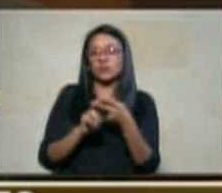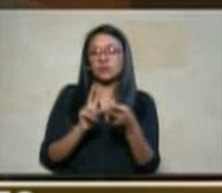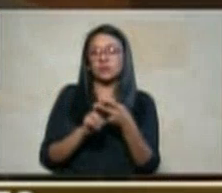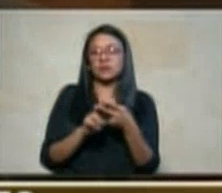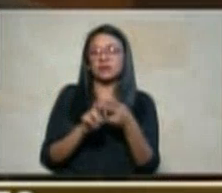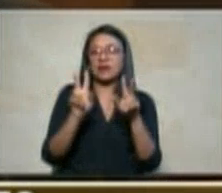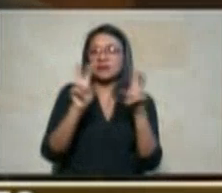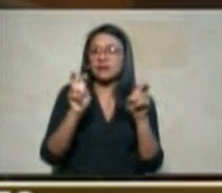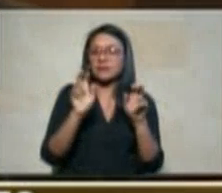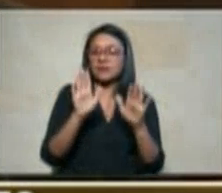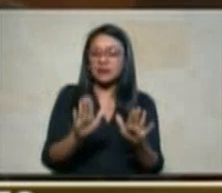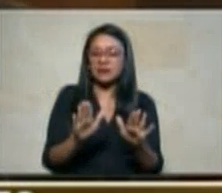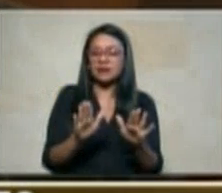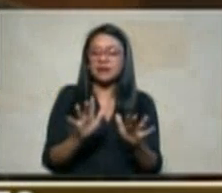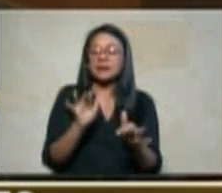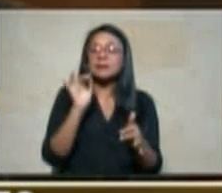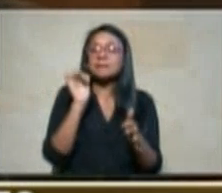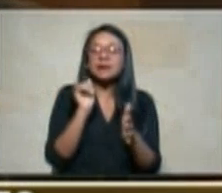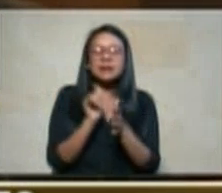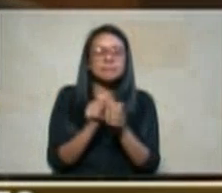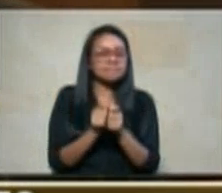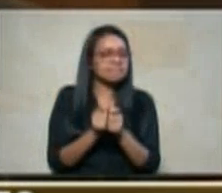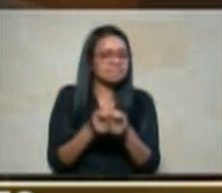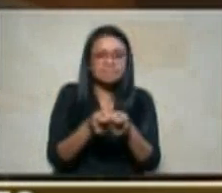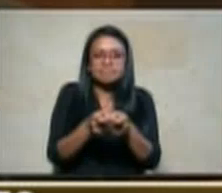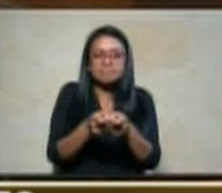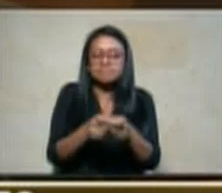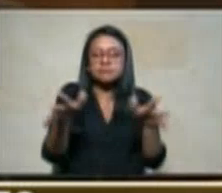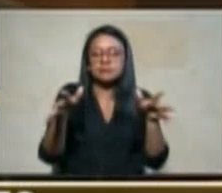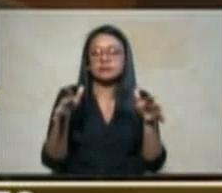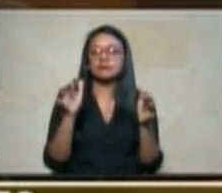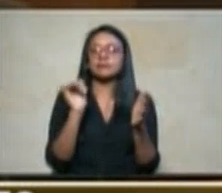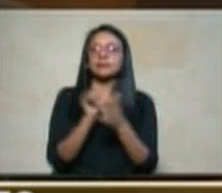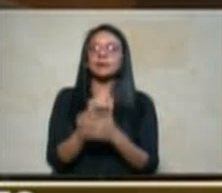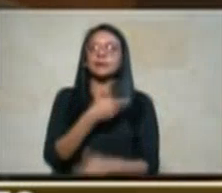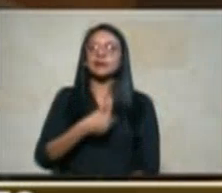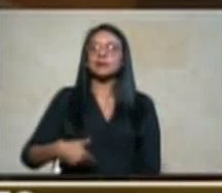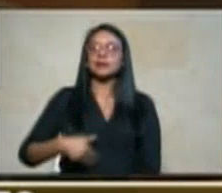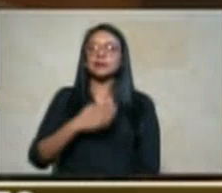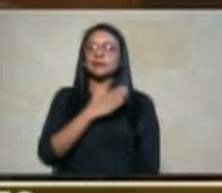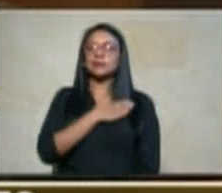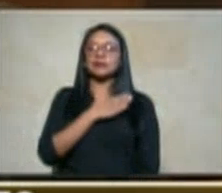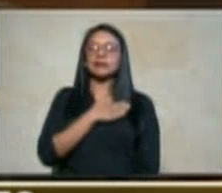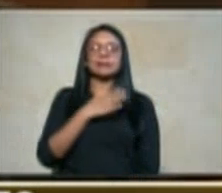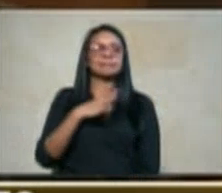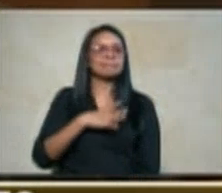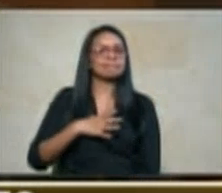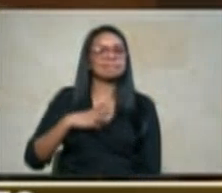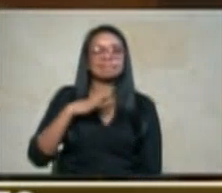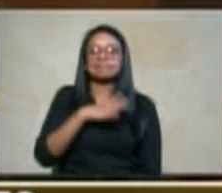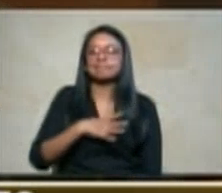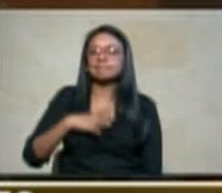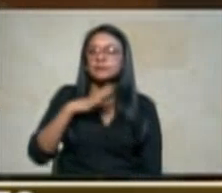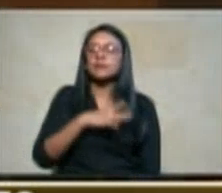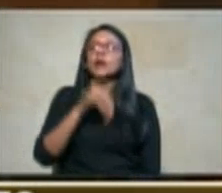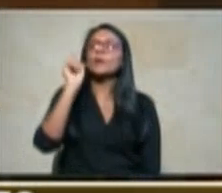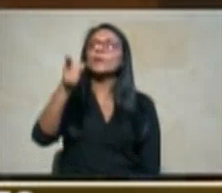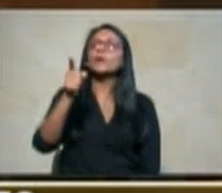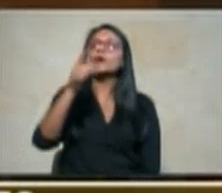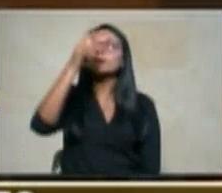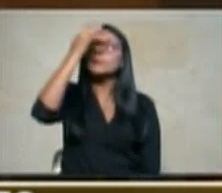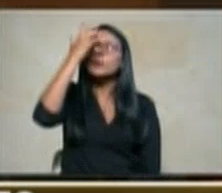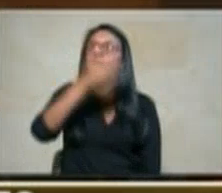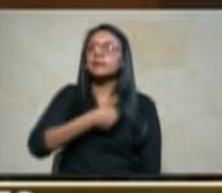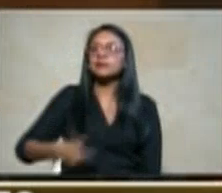esto, pero él fue el gran detonante para que el presidente Uribe se molestara, porque el presidente Juan